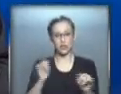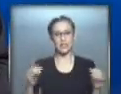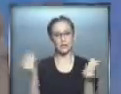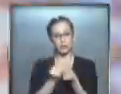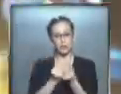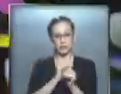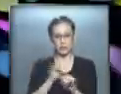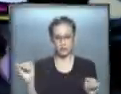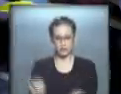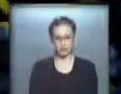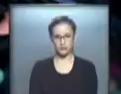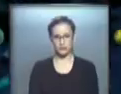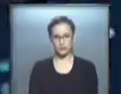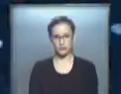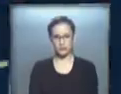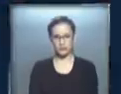picado